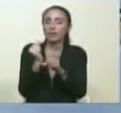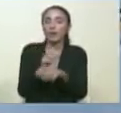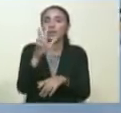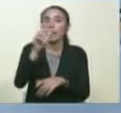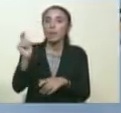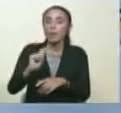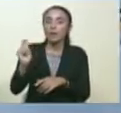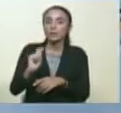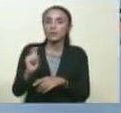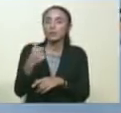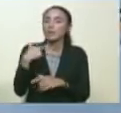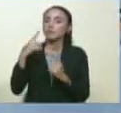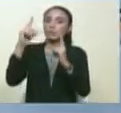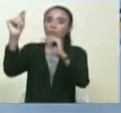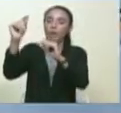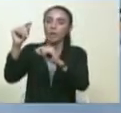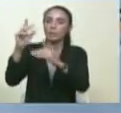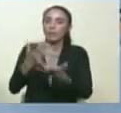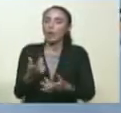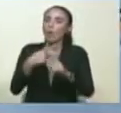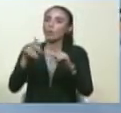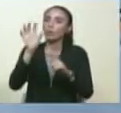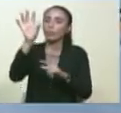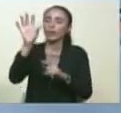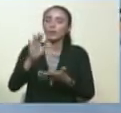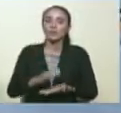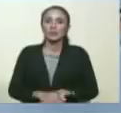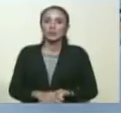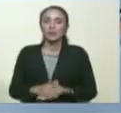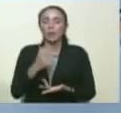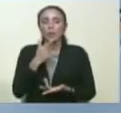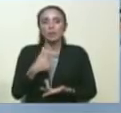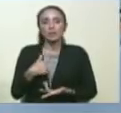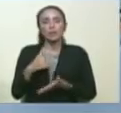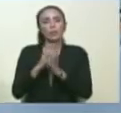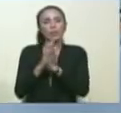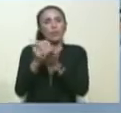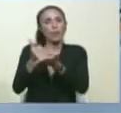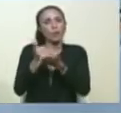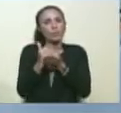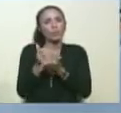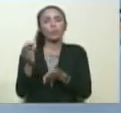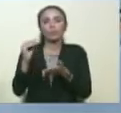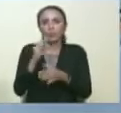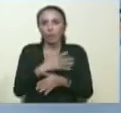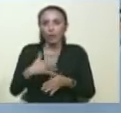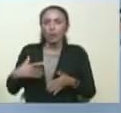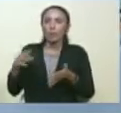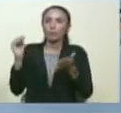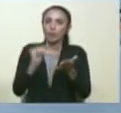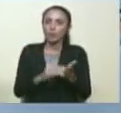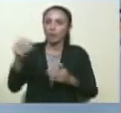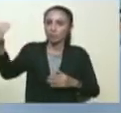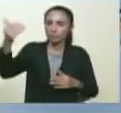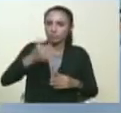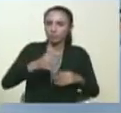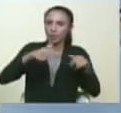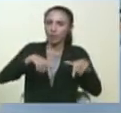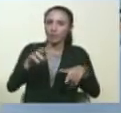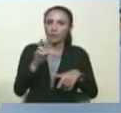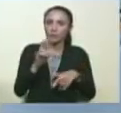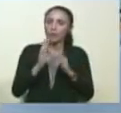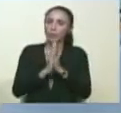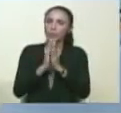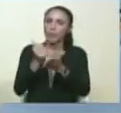3 meses y medio estuvo fuera del país. Y ahora me dice, ayúdeme, presidente. Yo quiero retomar mis cosas, mis negocios y hacer mis